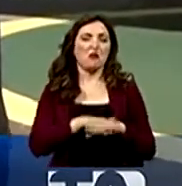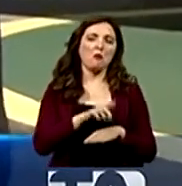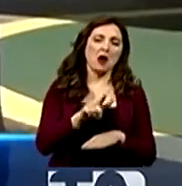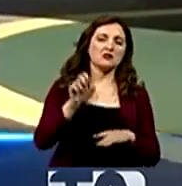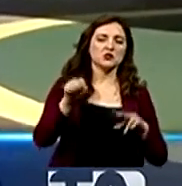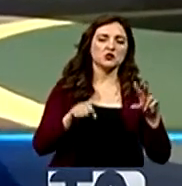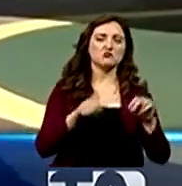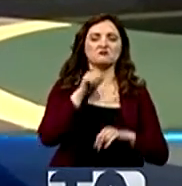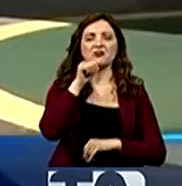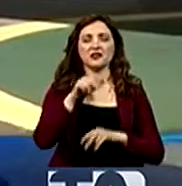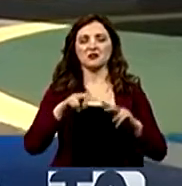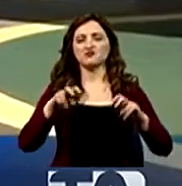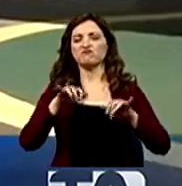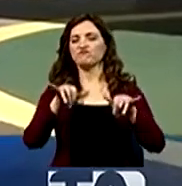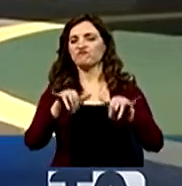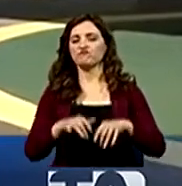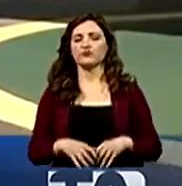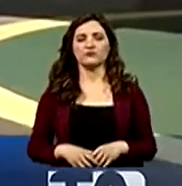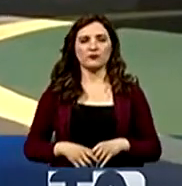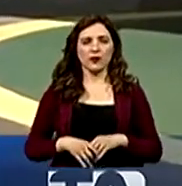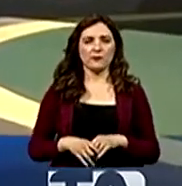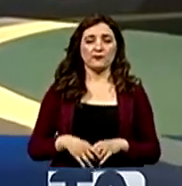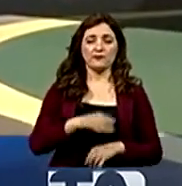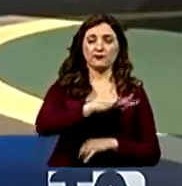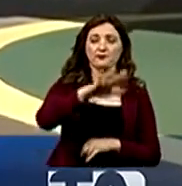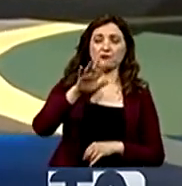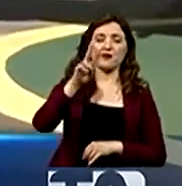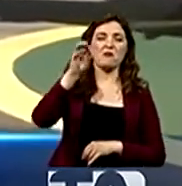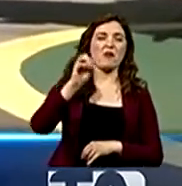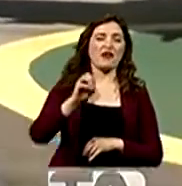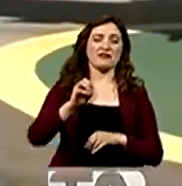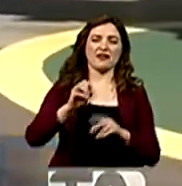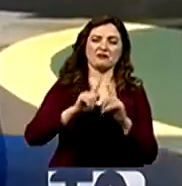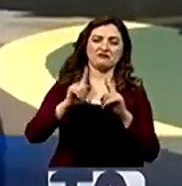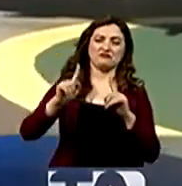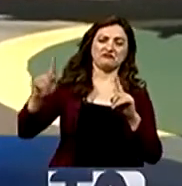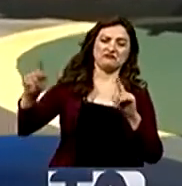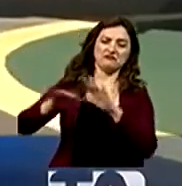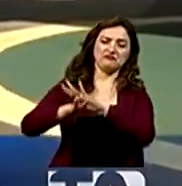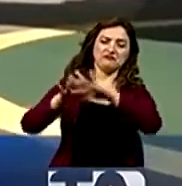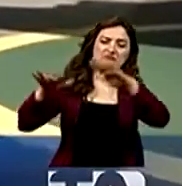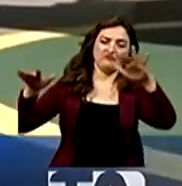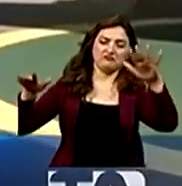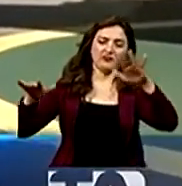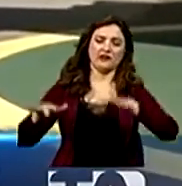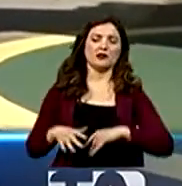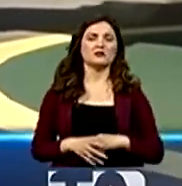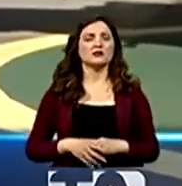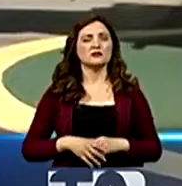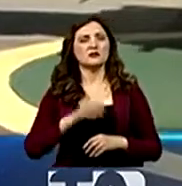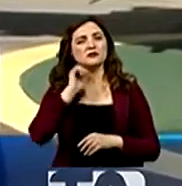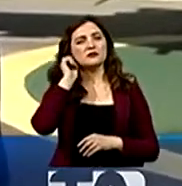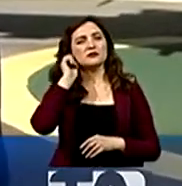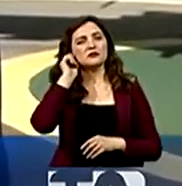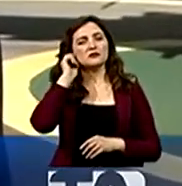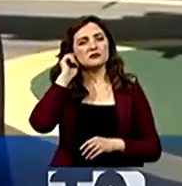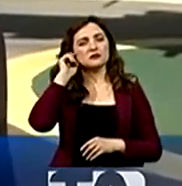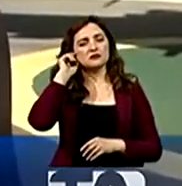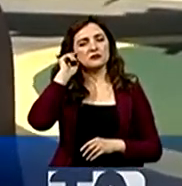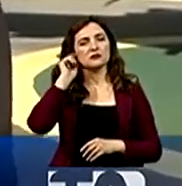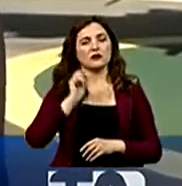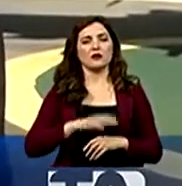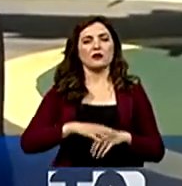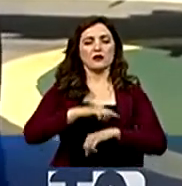se cree fueron más de 20 hectáreas las afectadas y que, como tú lo mencionaste, en este momento fueron más de 24